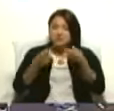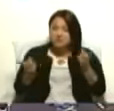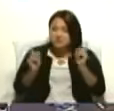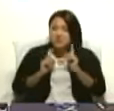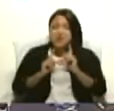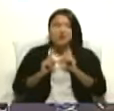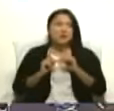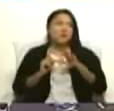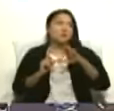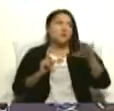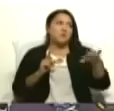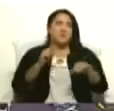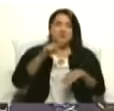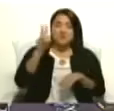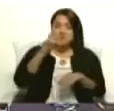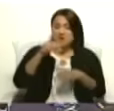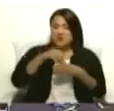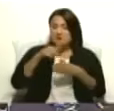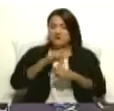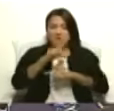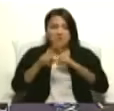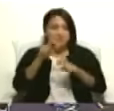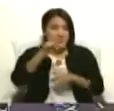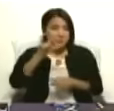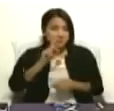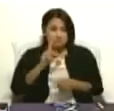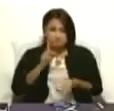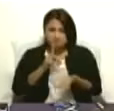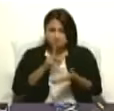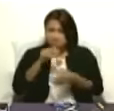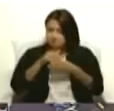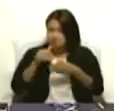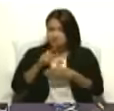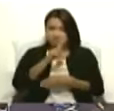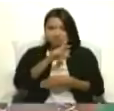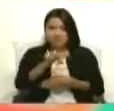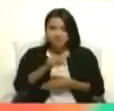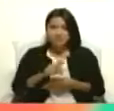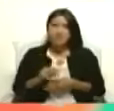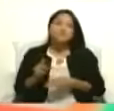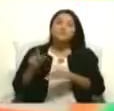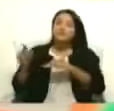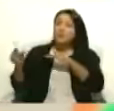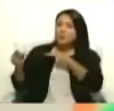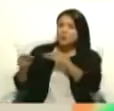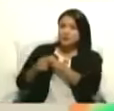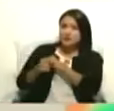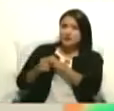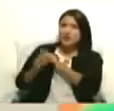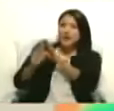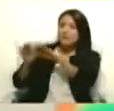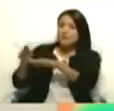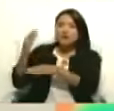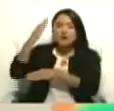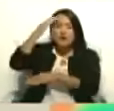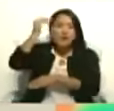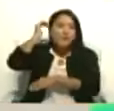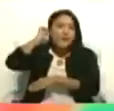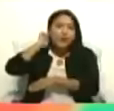no participó Aquí está Guyana apoya posición de la sembradora de